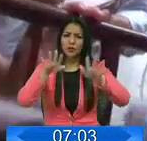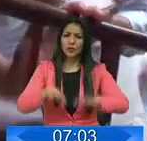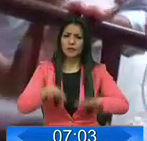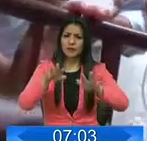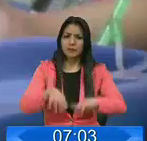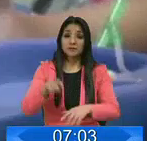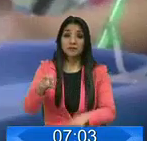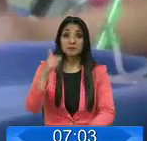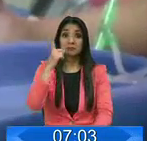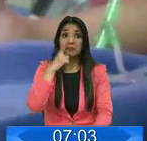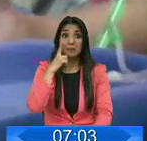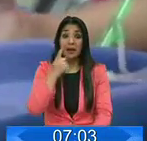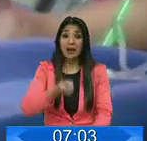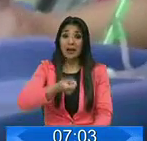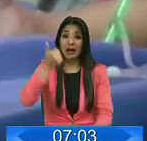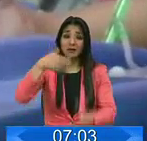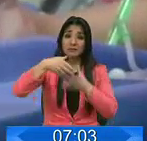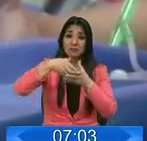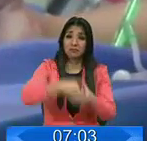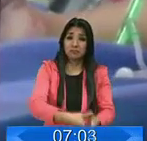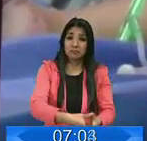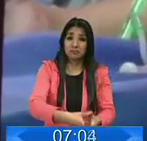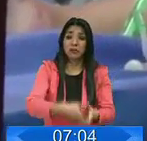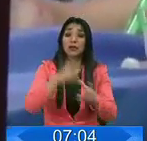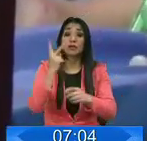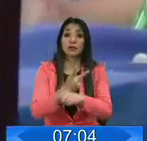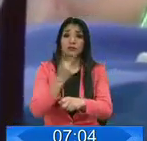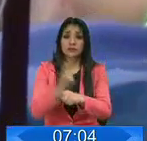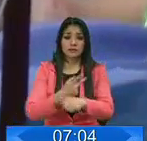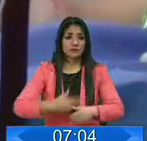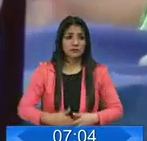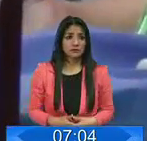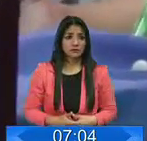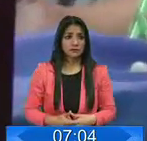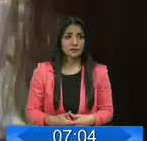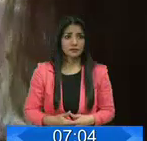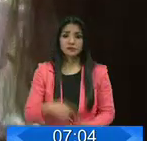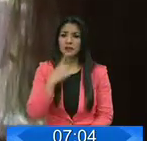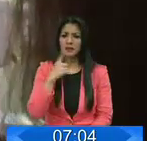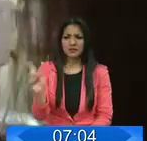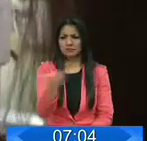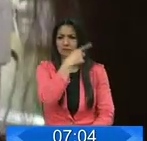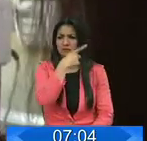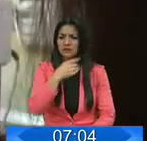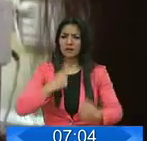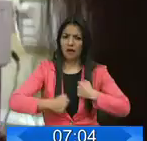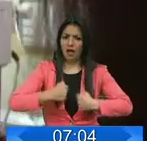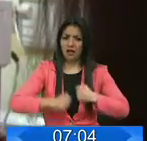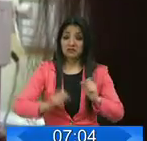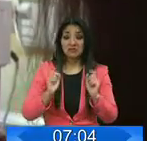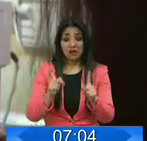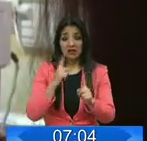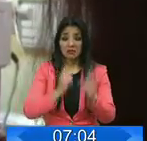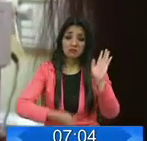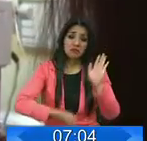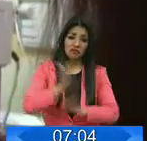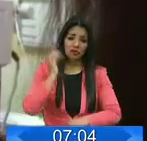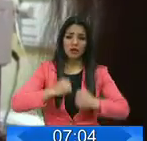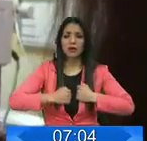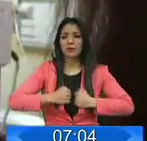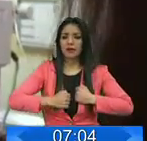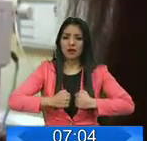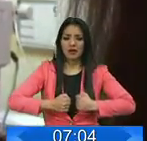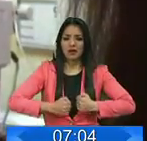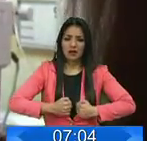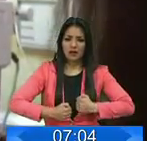padre intentó ahogarlo en 2 ocasiones. Yo la cogí y me dijo, ándate a bañar. Yo cogí, me fui a bañar, y